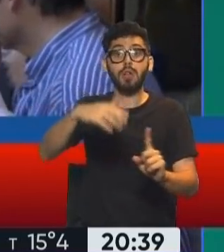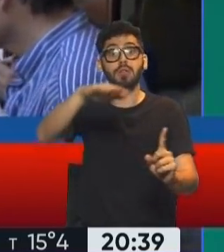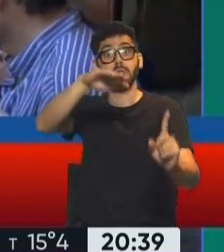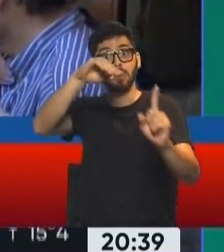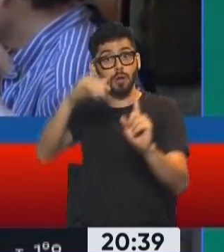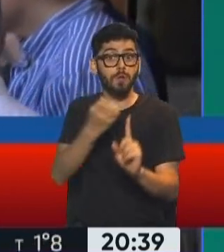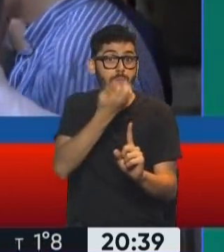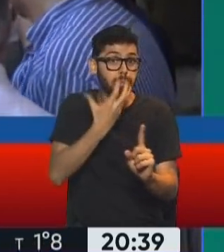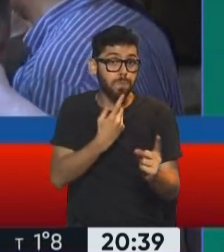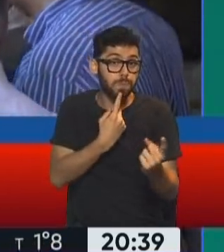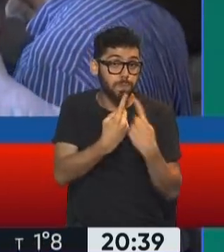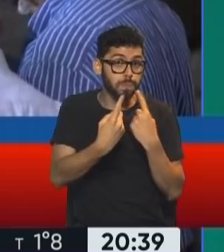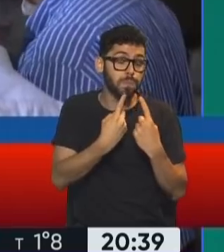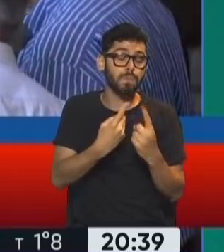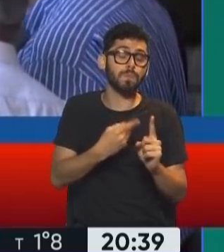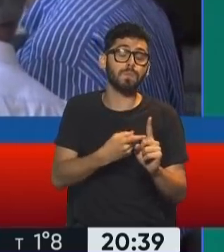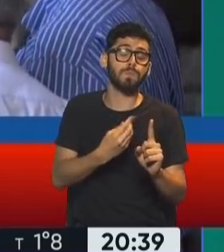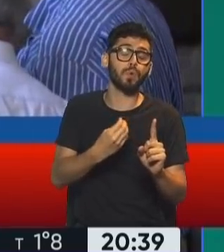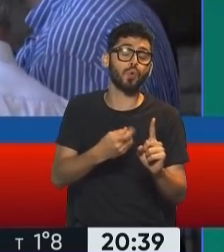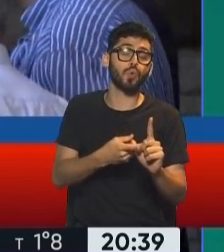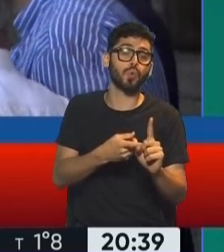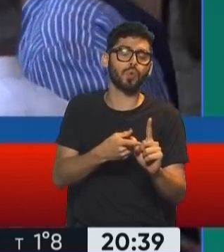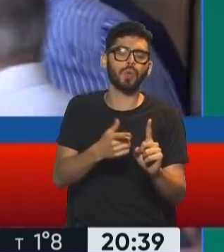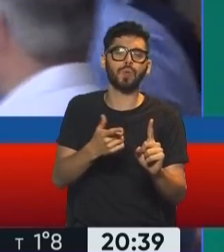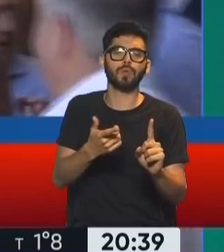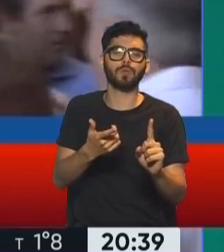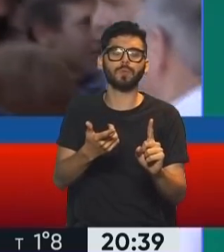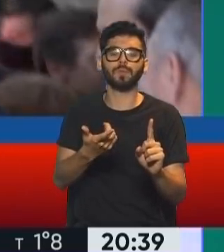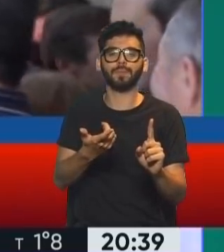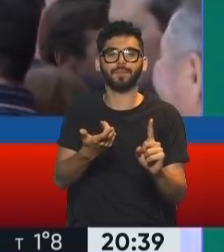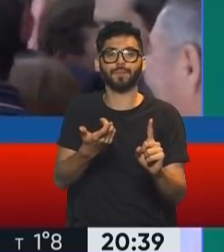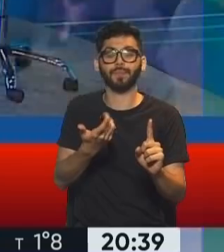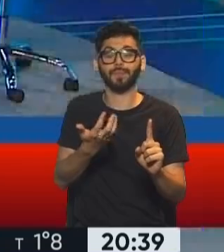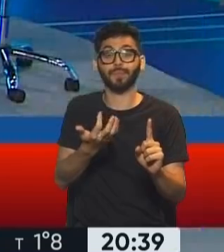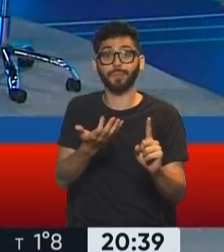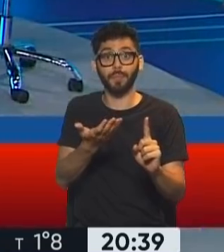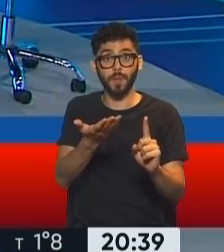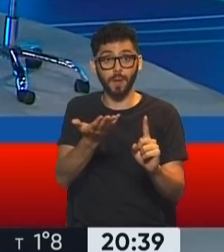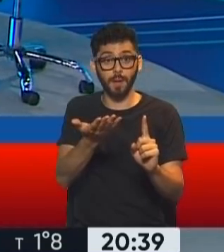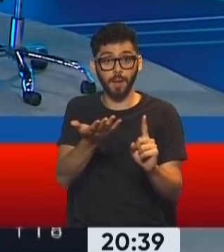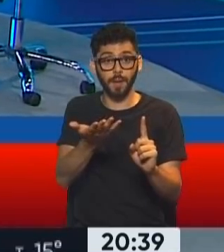declaración indagatoria por una cuestión que tenía que ver con la